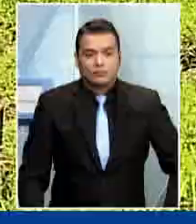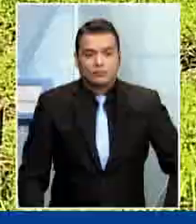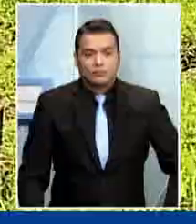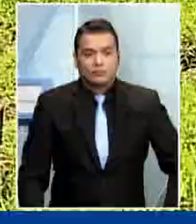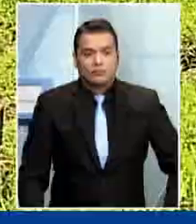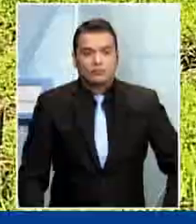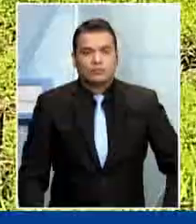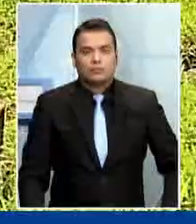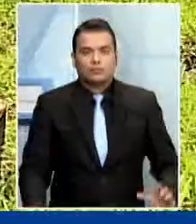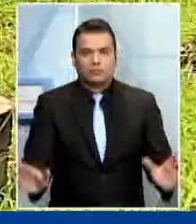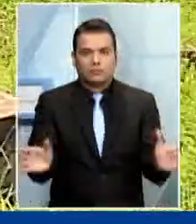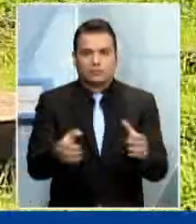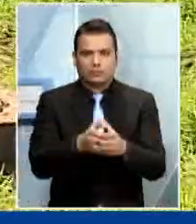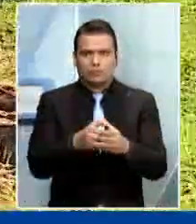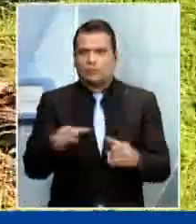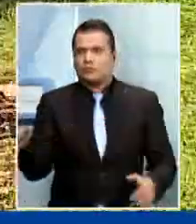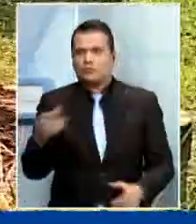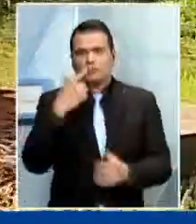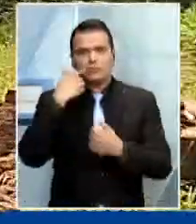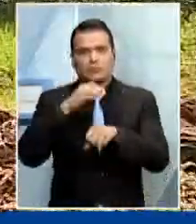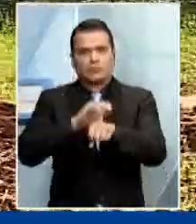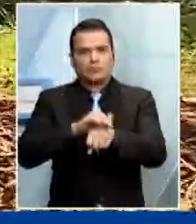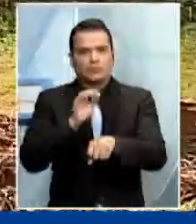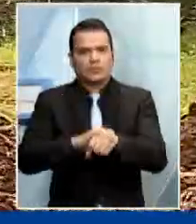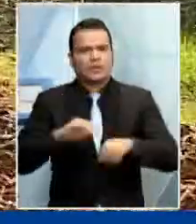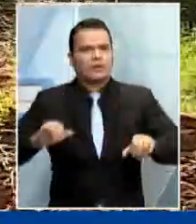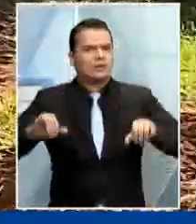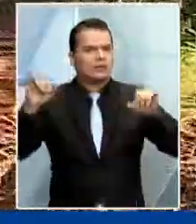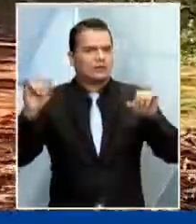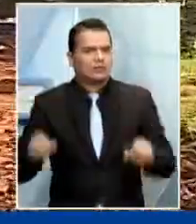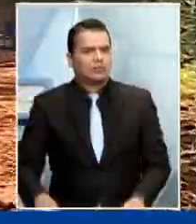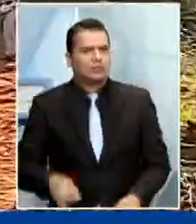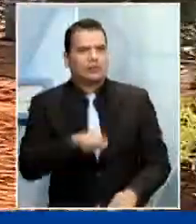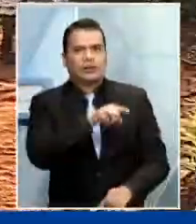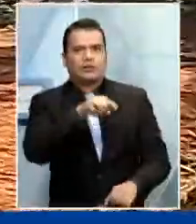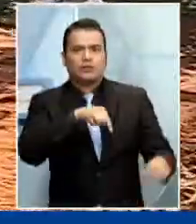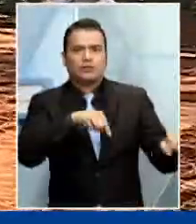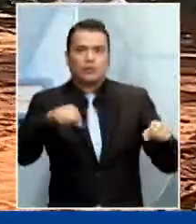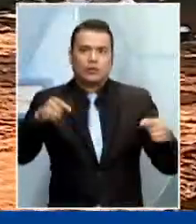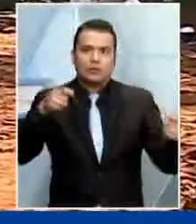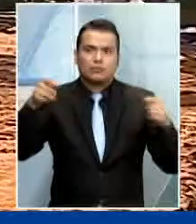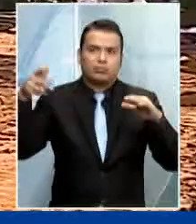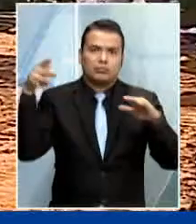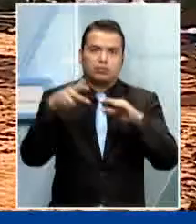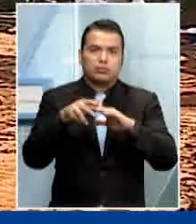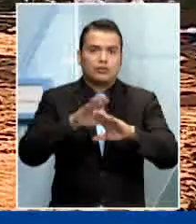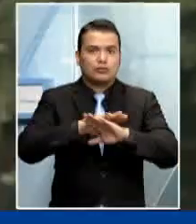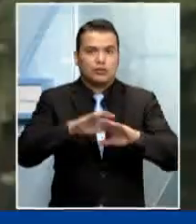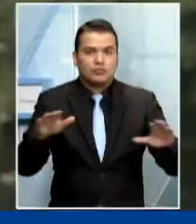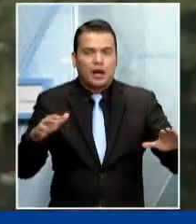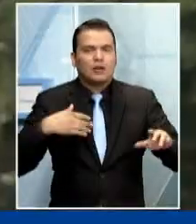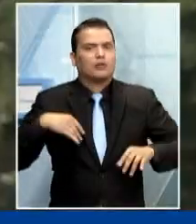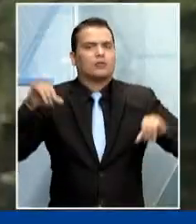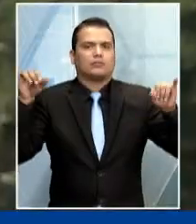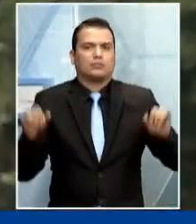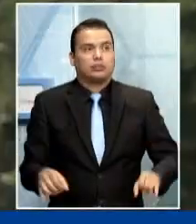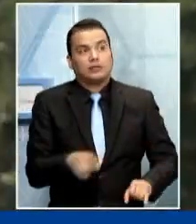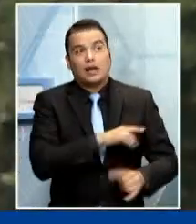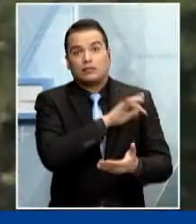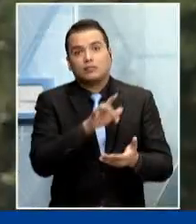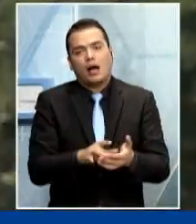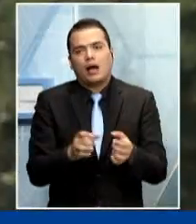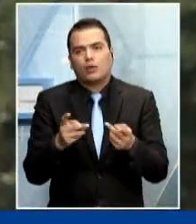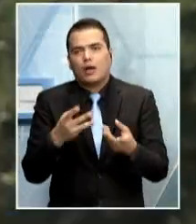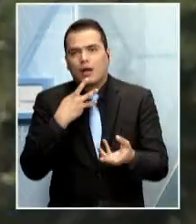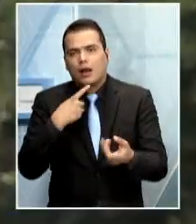este grupo de personas manifiesta que no se irá del lugar hasta que las autoridades frenen la obra que pone en riesgo a lo que ellos califican uno de los pulmones